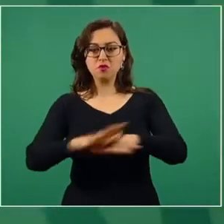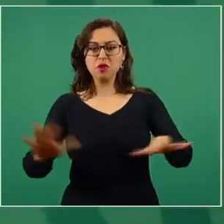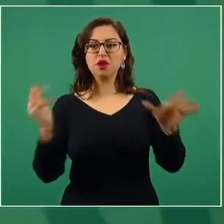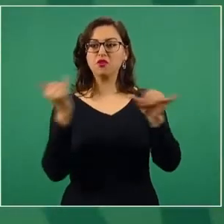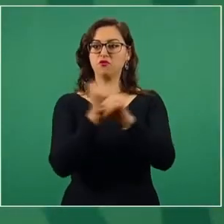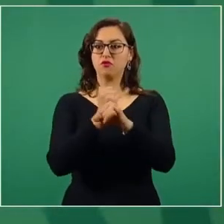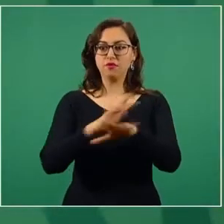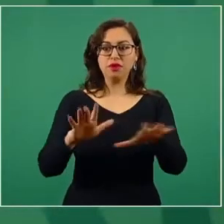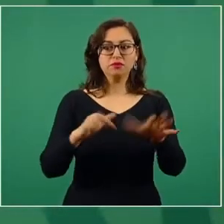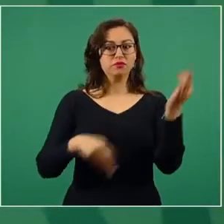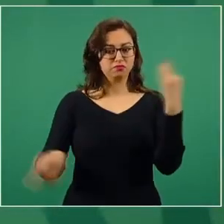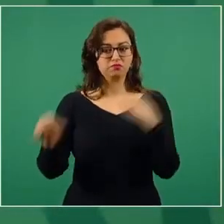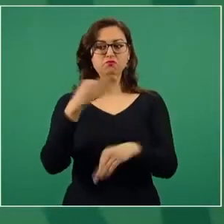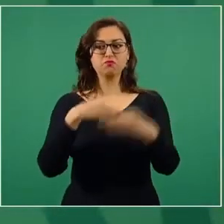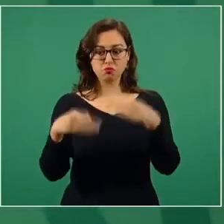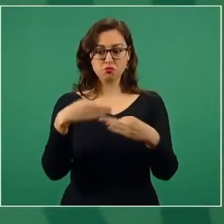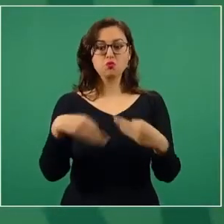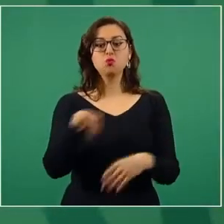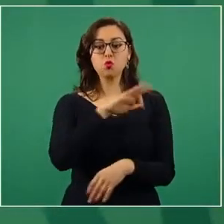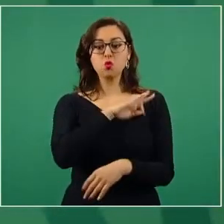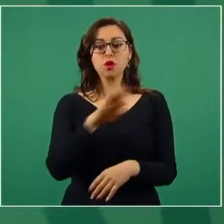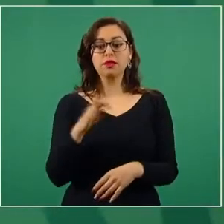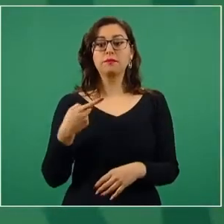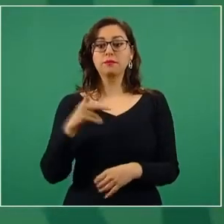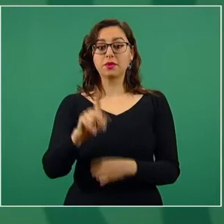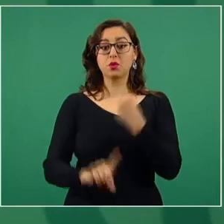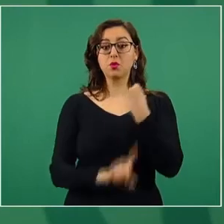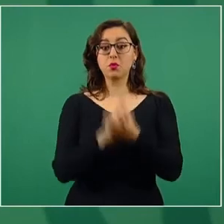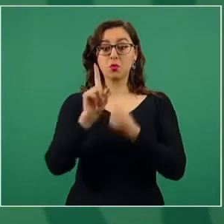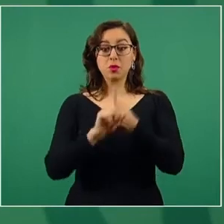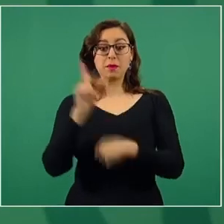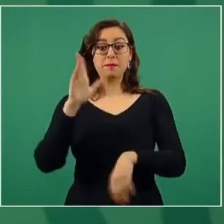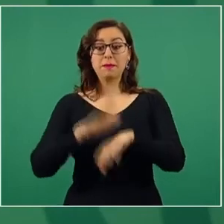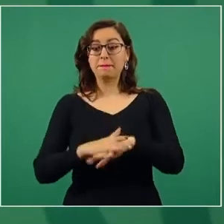El problema de fondo es que el Universal